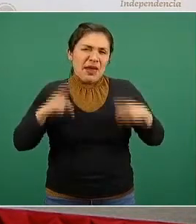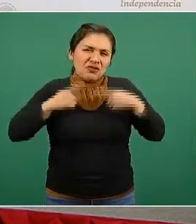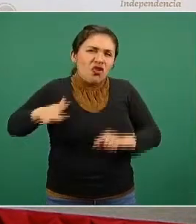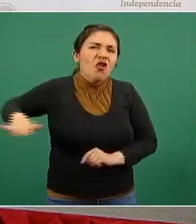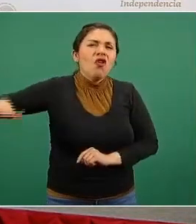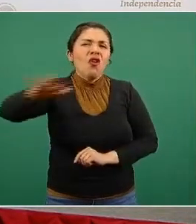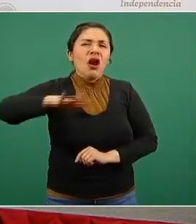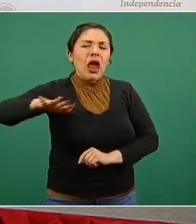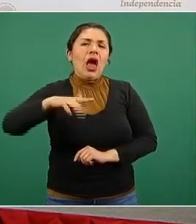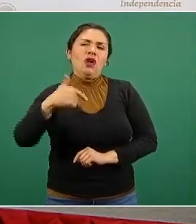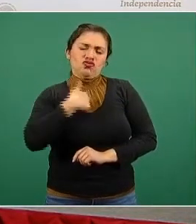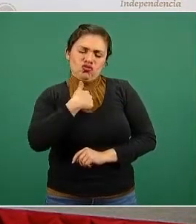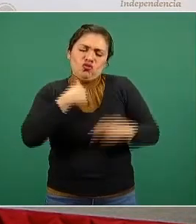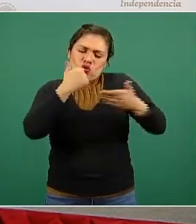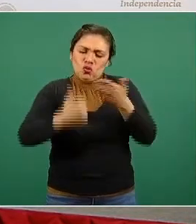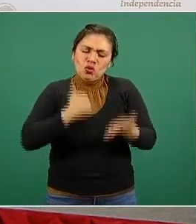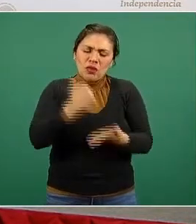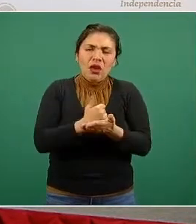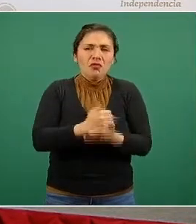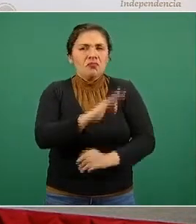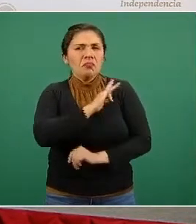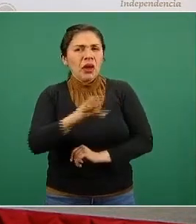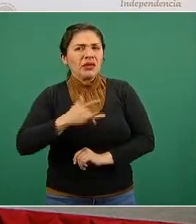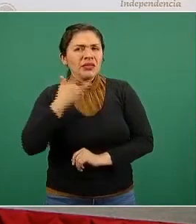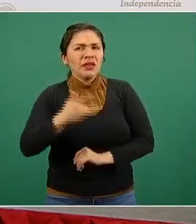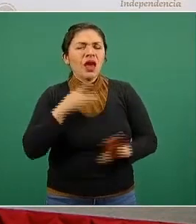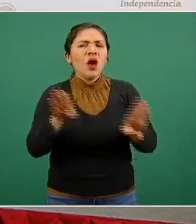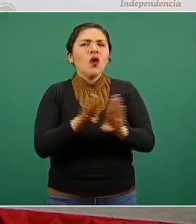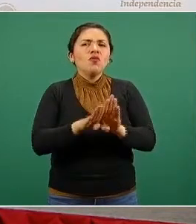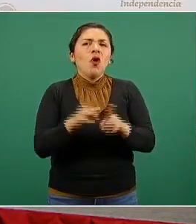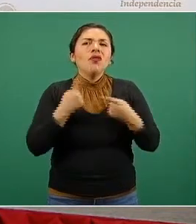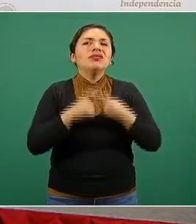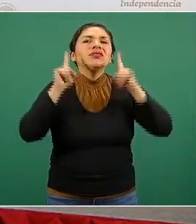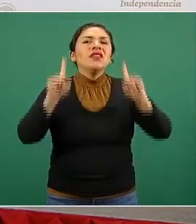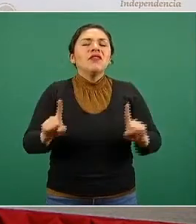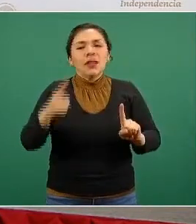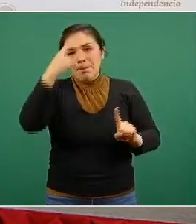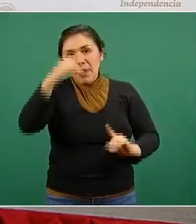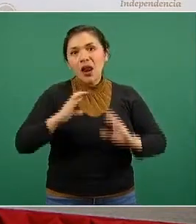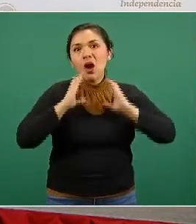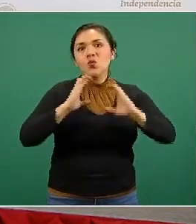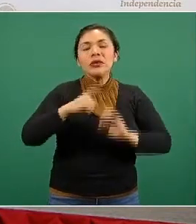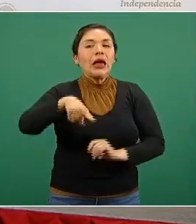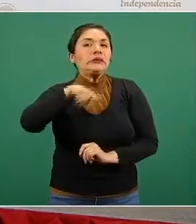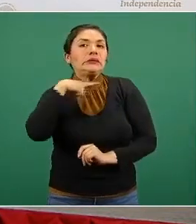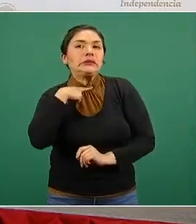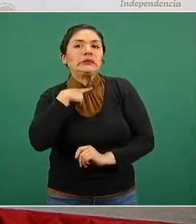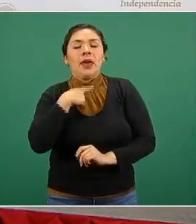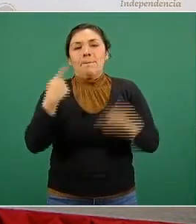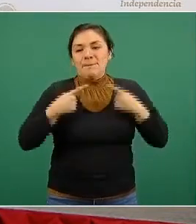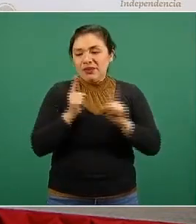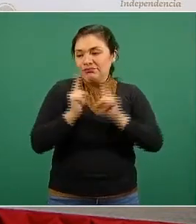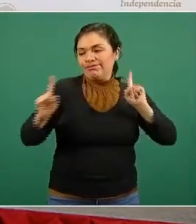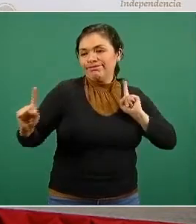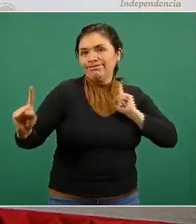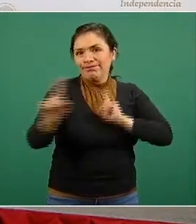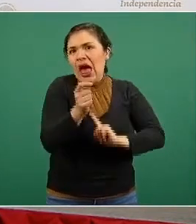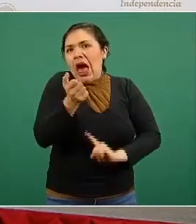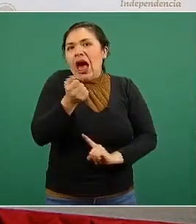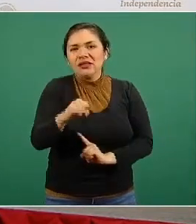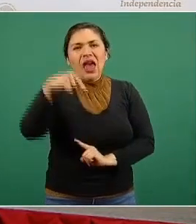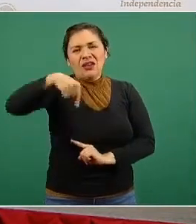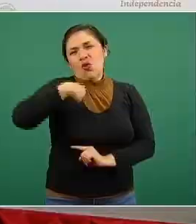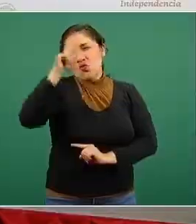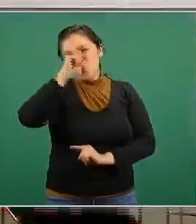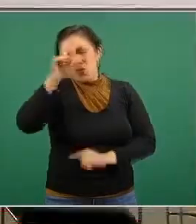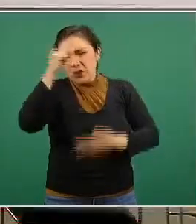todos nosotros como ciudadanos podemos tener a las diferentes medidas de prevención y de sana distancia que hasta el momento se han